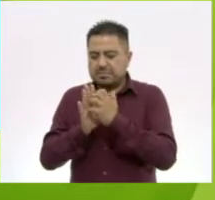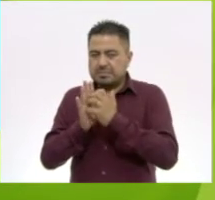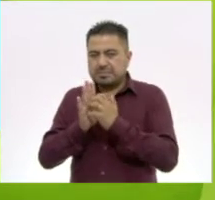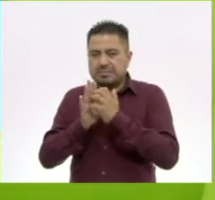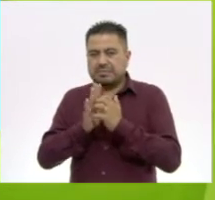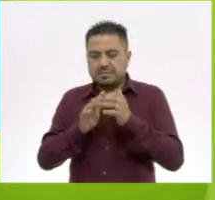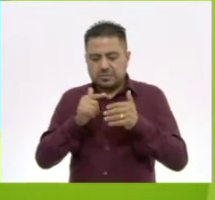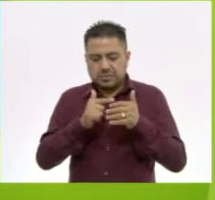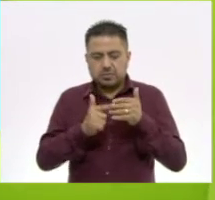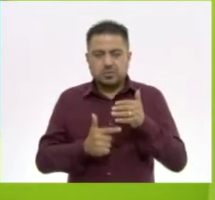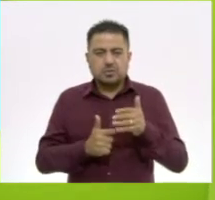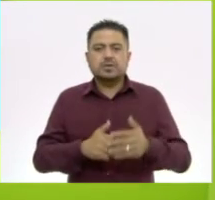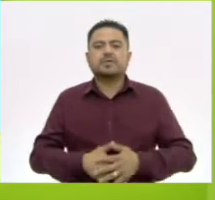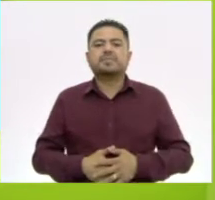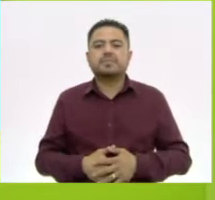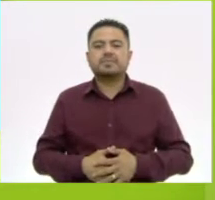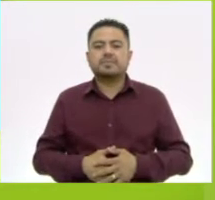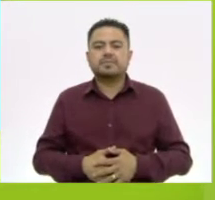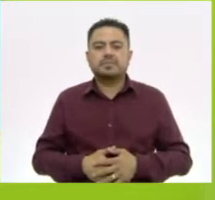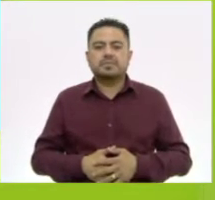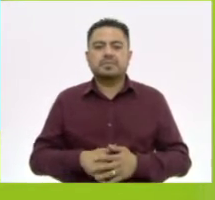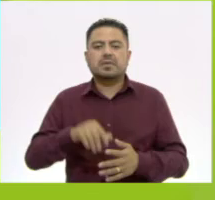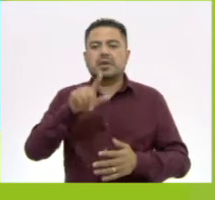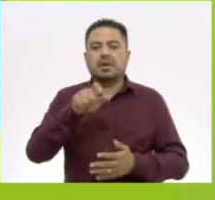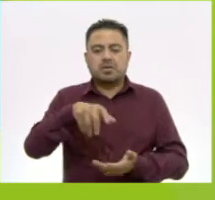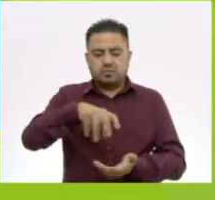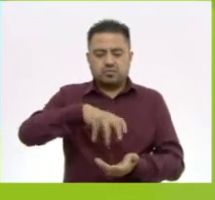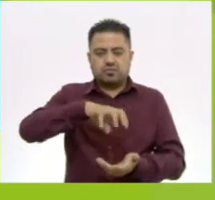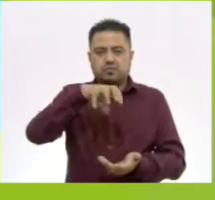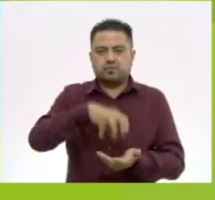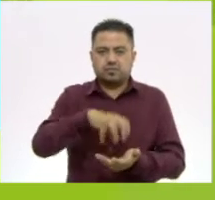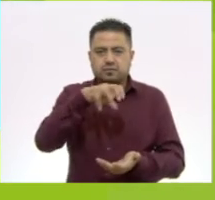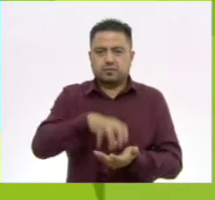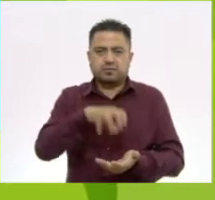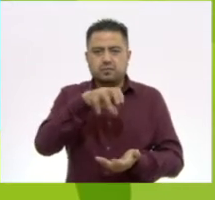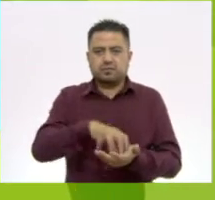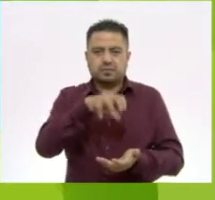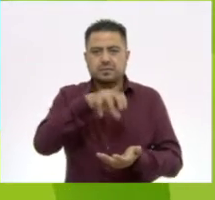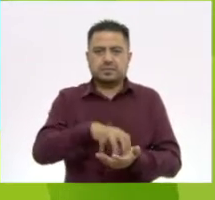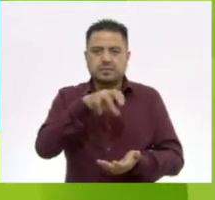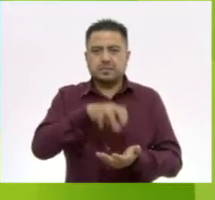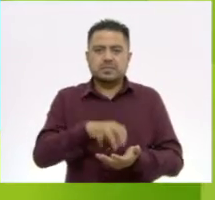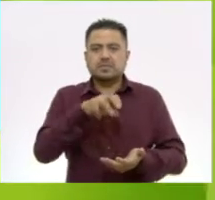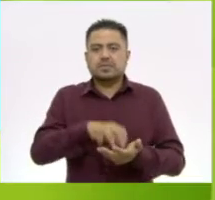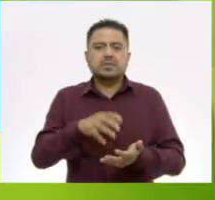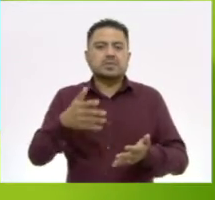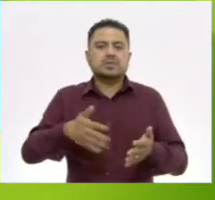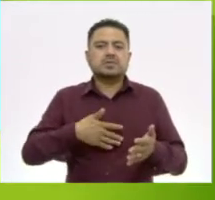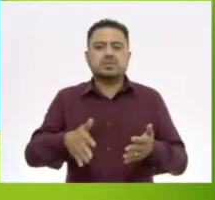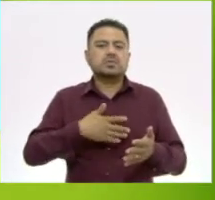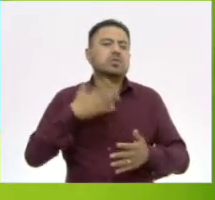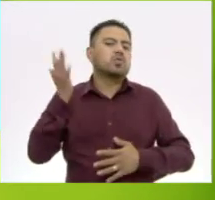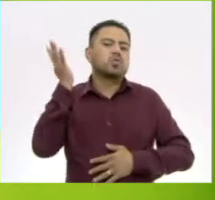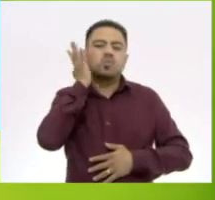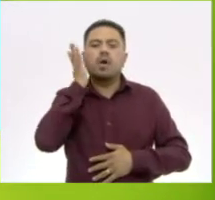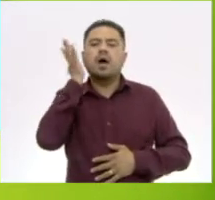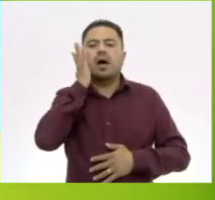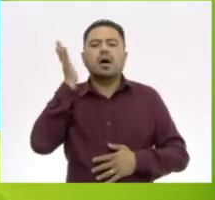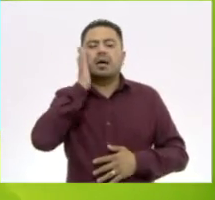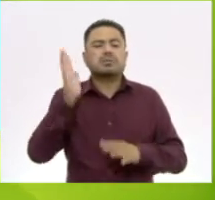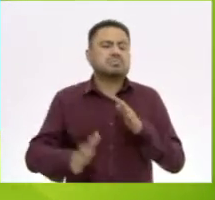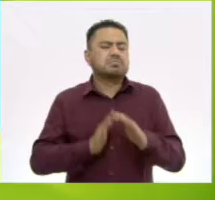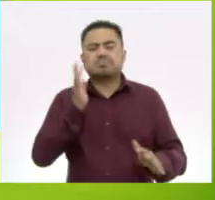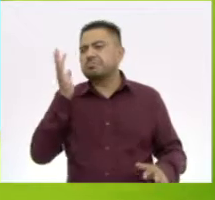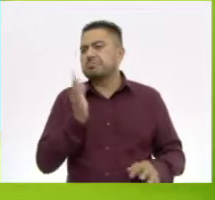para lavar tus uñas enjuagar tus manos con agua se calas con una toalla y